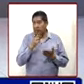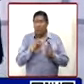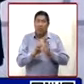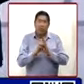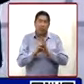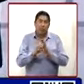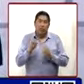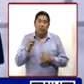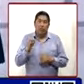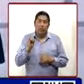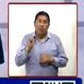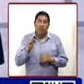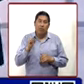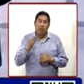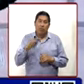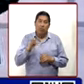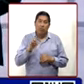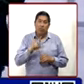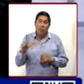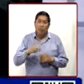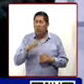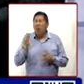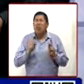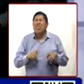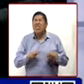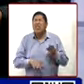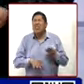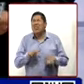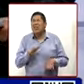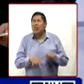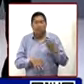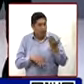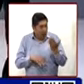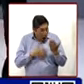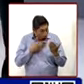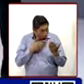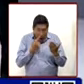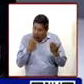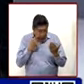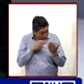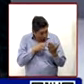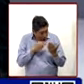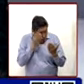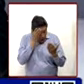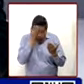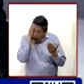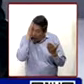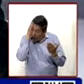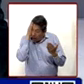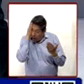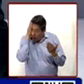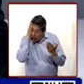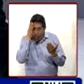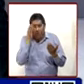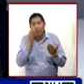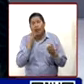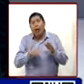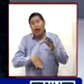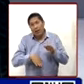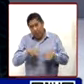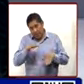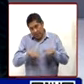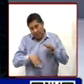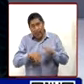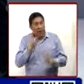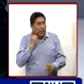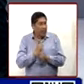ejemplo, el caso de Michelle o alguna otra persona, quizás la has visto en algún lugar o te han contado o tienes algún dato referente a ella.